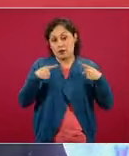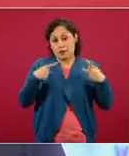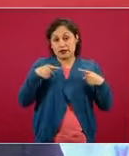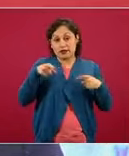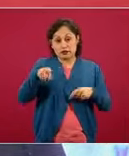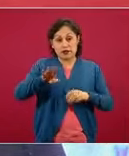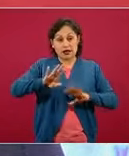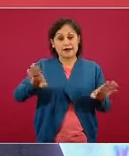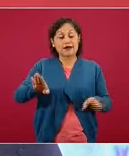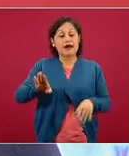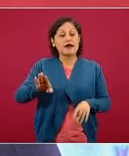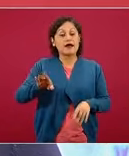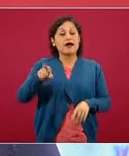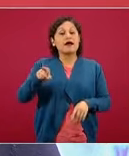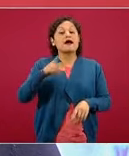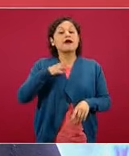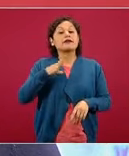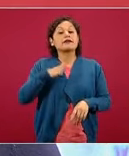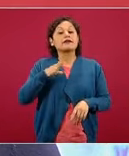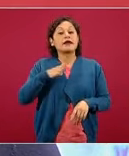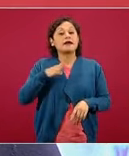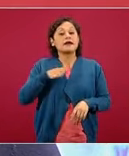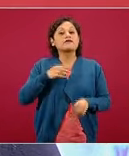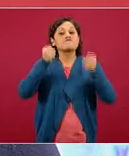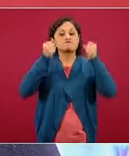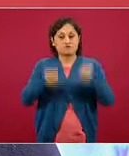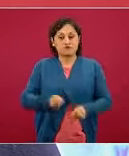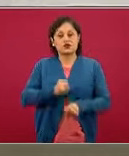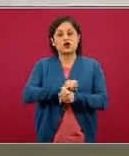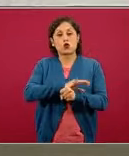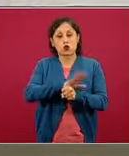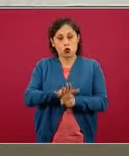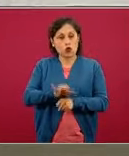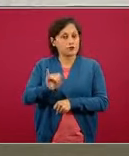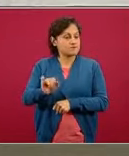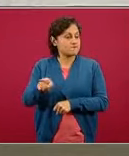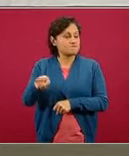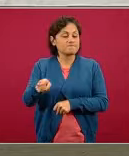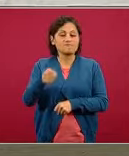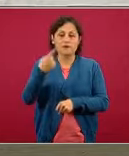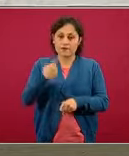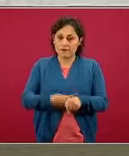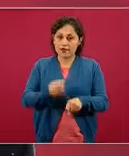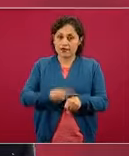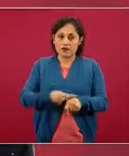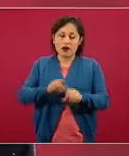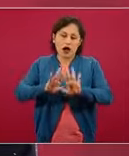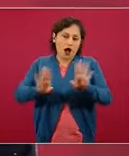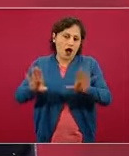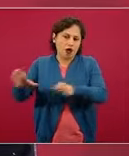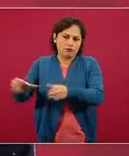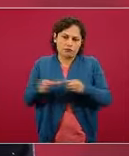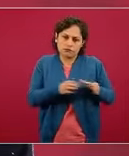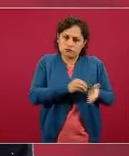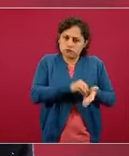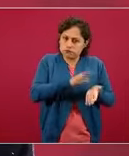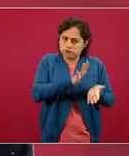tiene una prueba confirmatoria de COVID positiva, no hay duda, el caso se clasifica